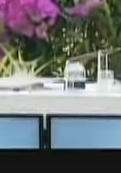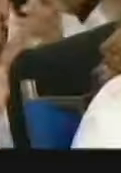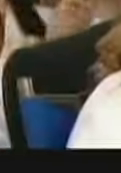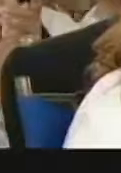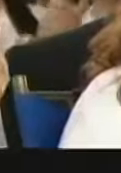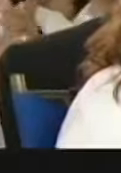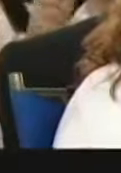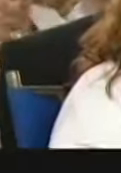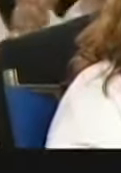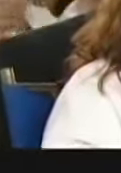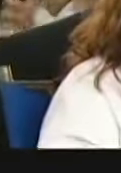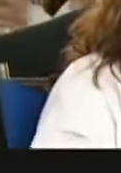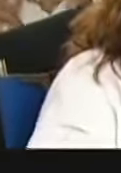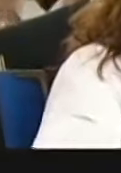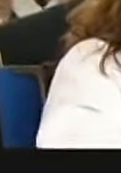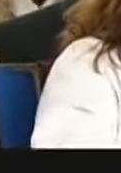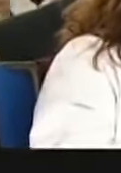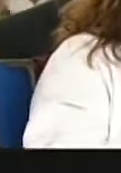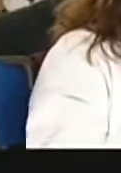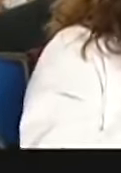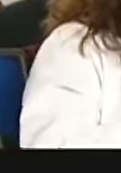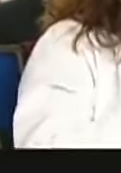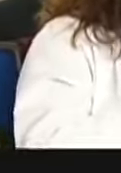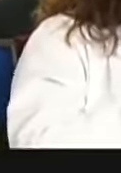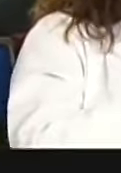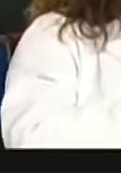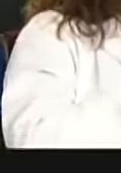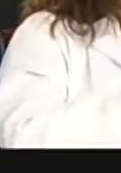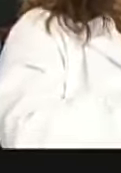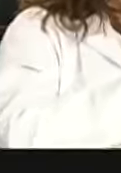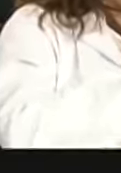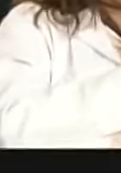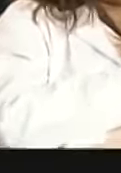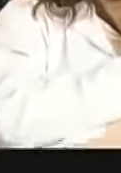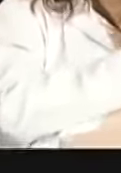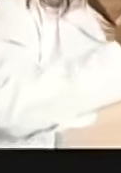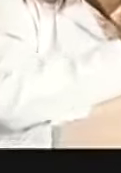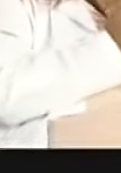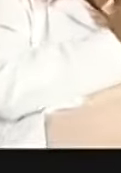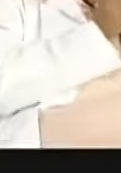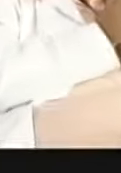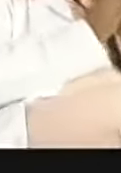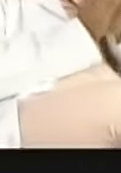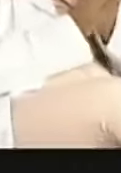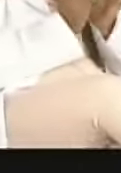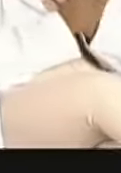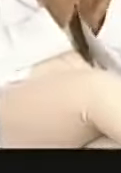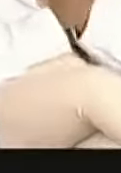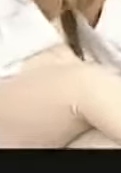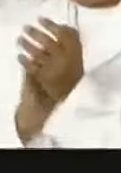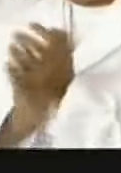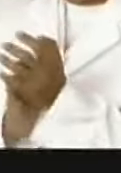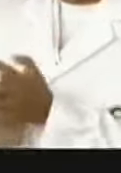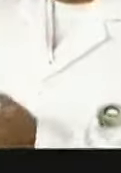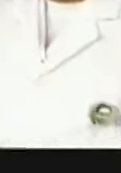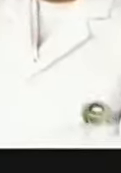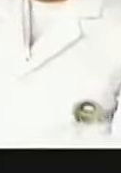existencial. Ya se lanzó una aplicación, Ven App,